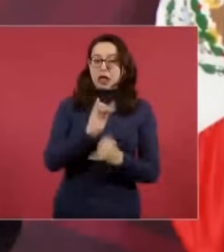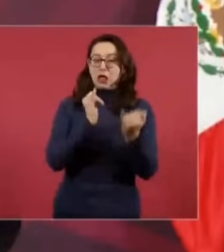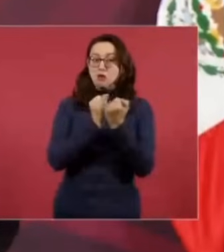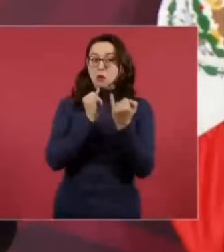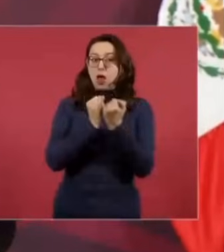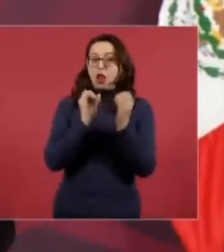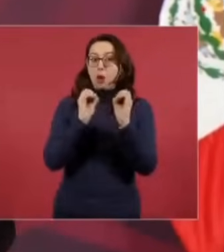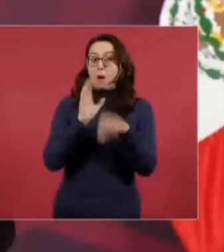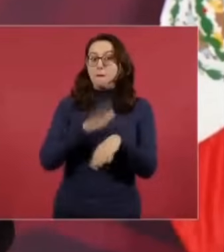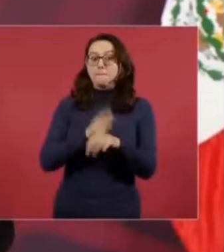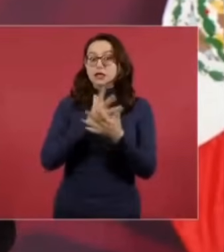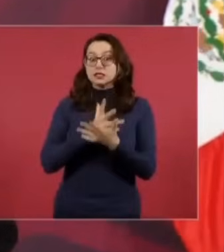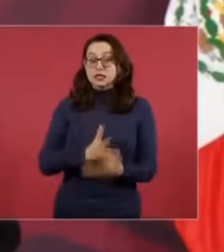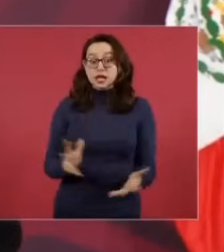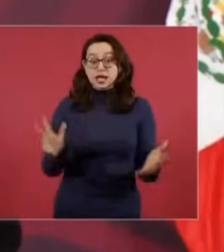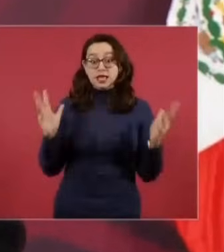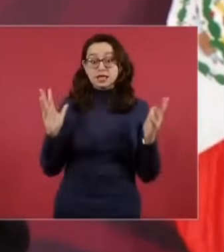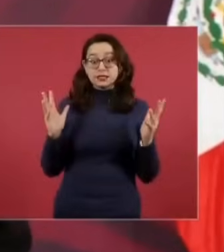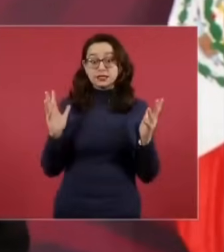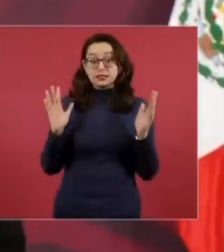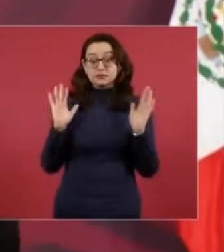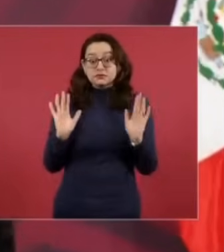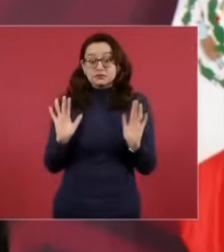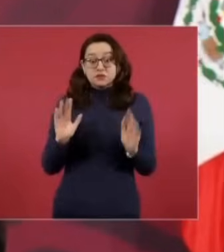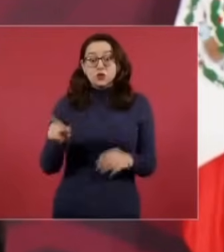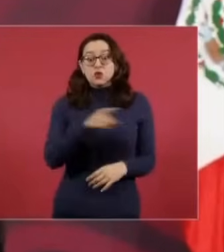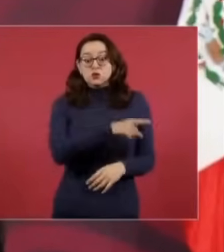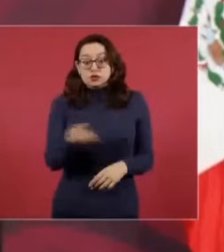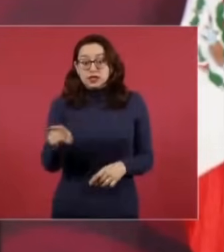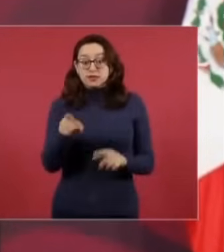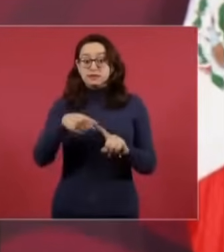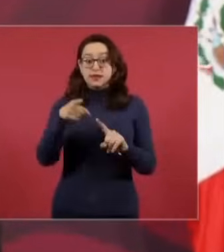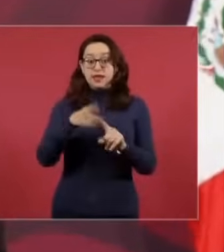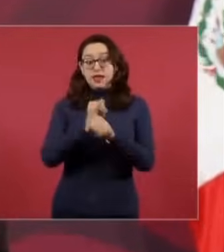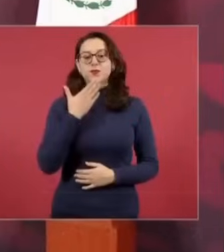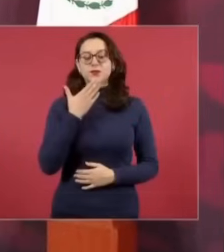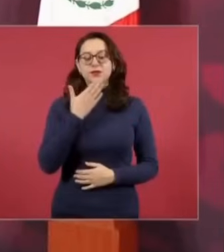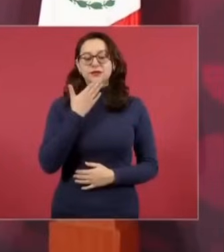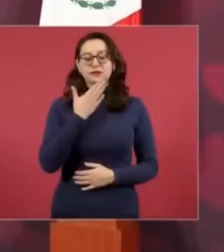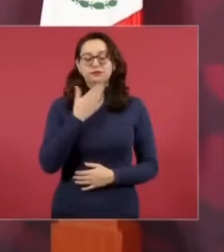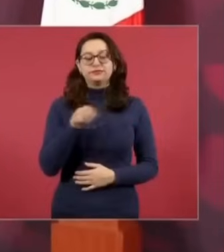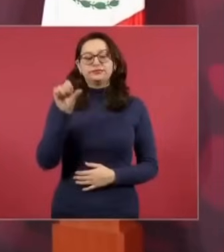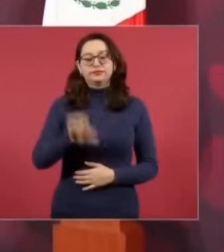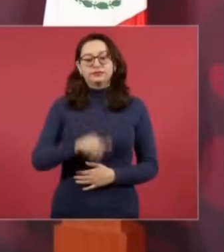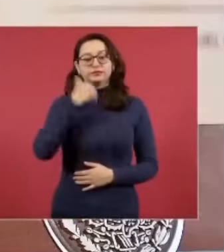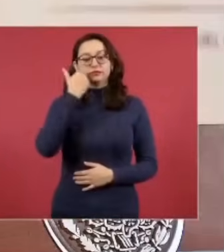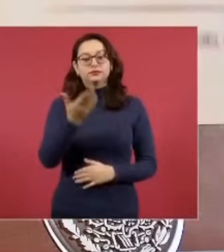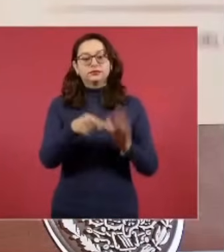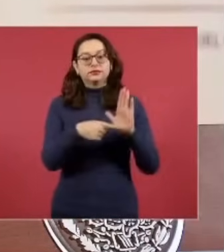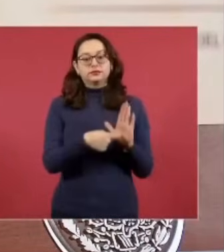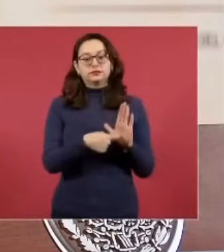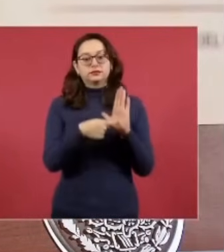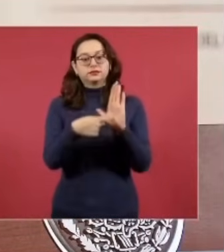doctor Alcocer, que es el secretario de Salud. Amigos, vamos a escuchar al presidente. De hoy,